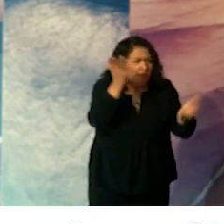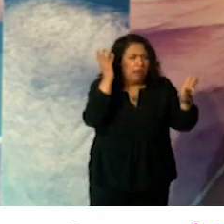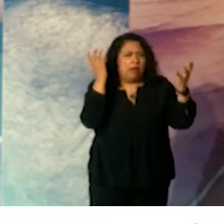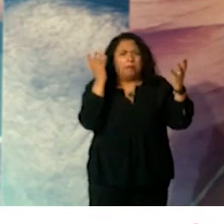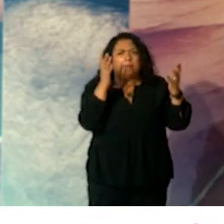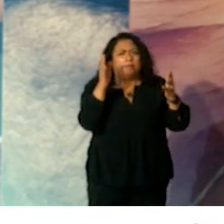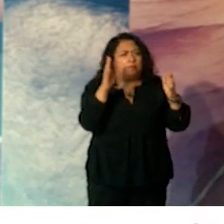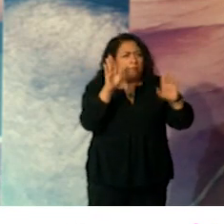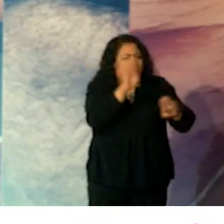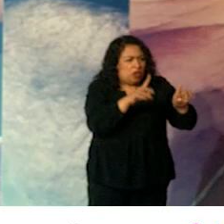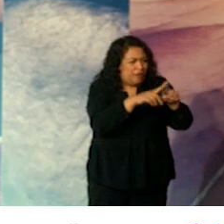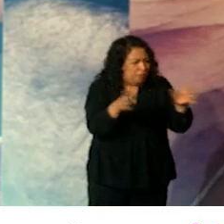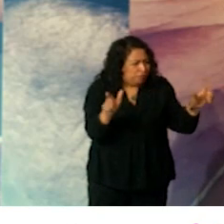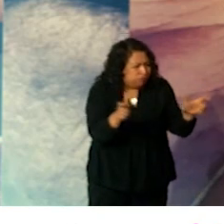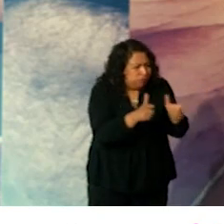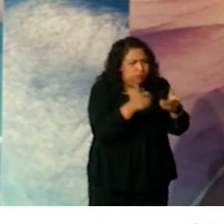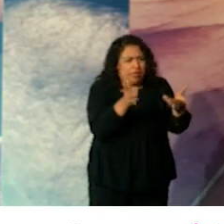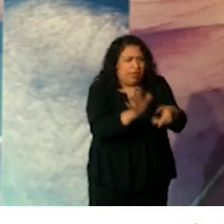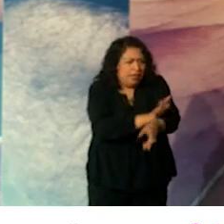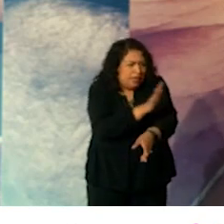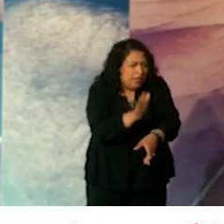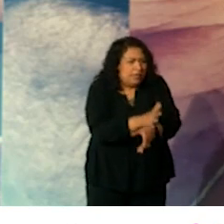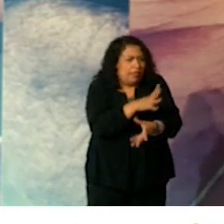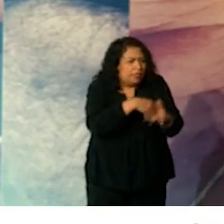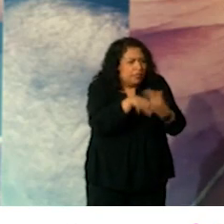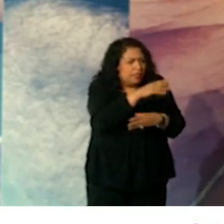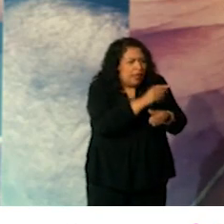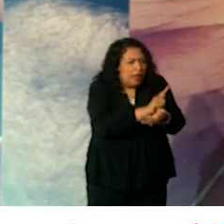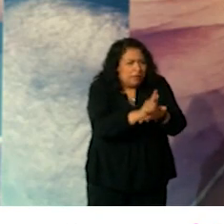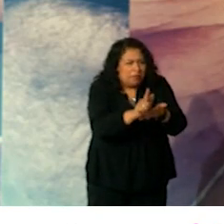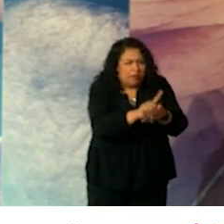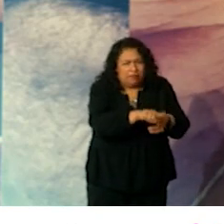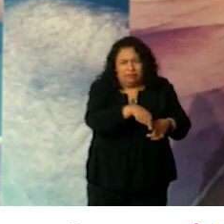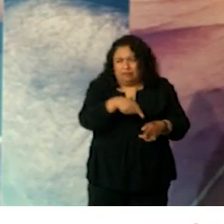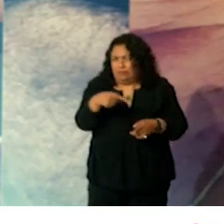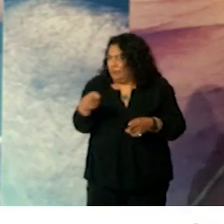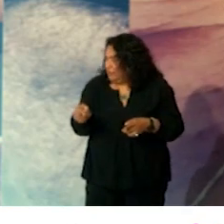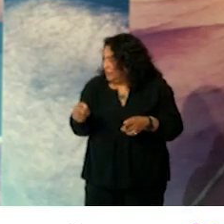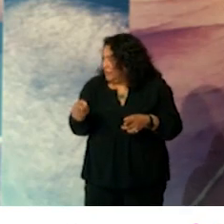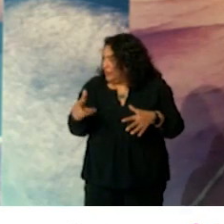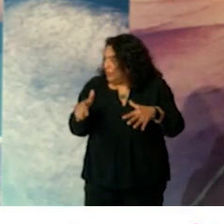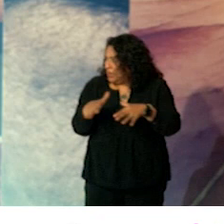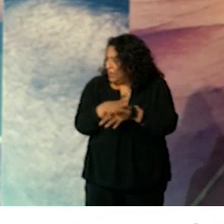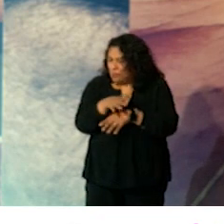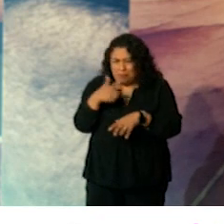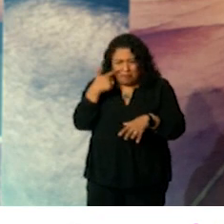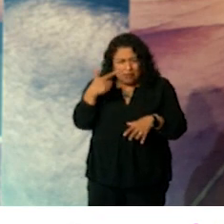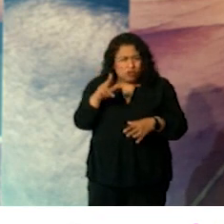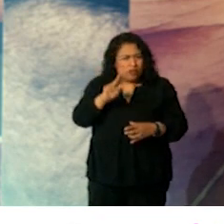pérdida de megabiodiversidad, tiene que ver con energías renovables, pero si tú desglosas un poquito de la crisis, te das cuenta